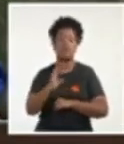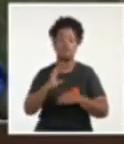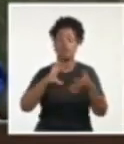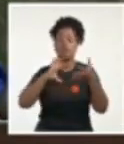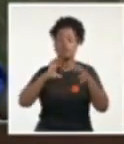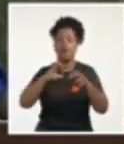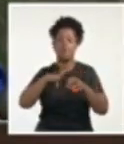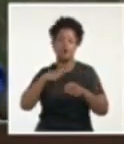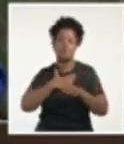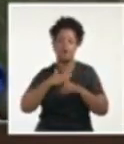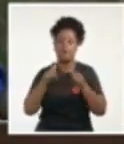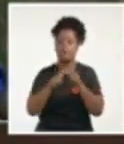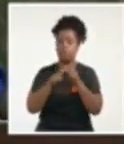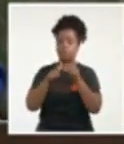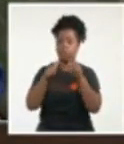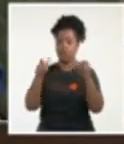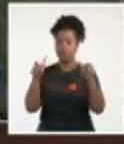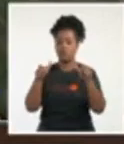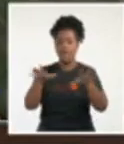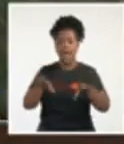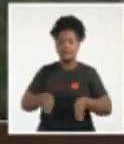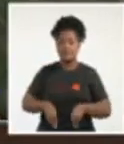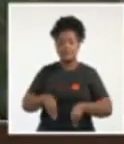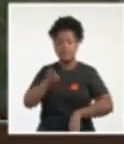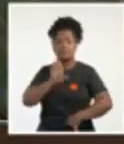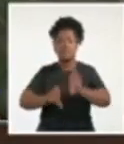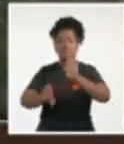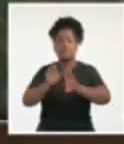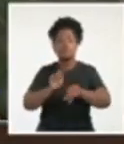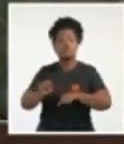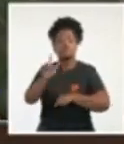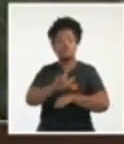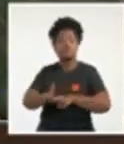cubanos han aceptado defender el socialismo.